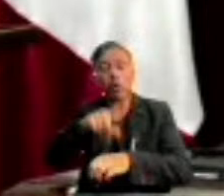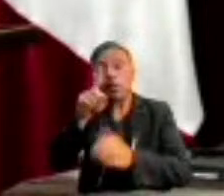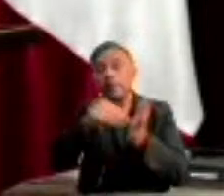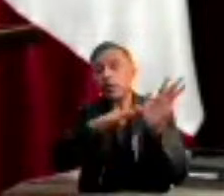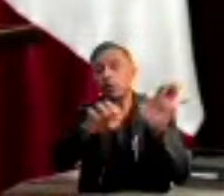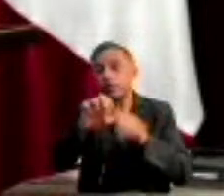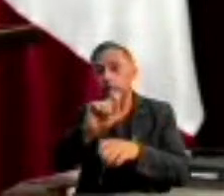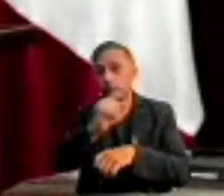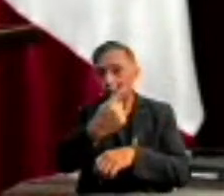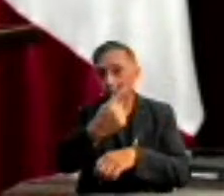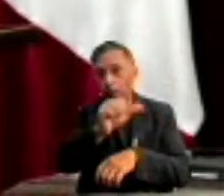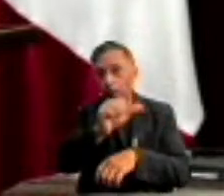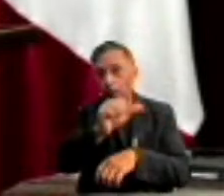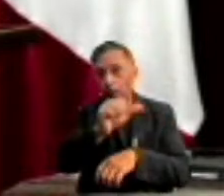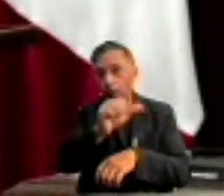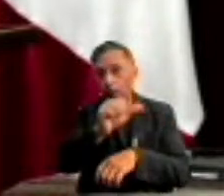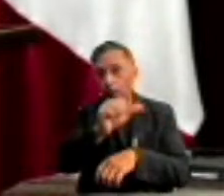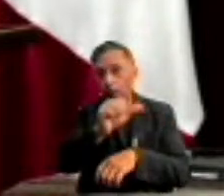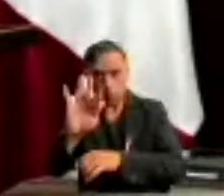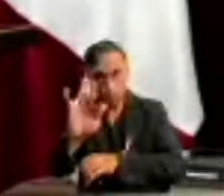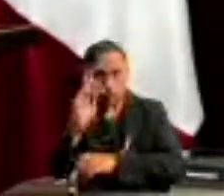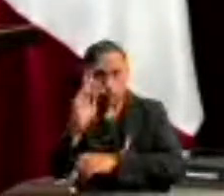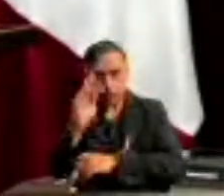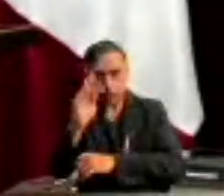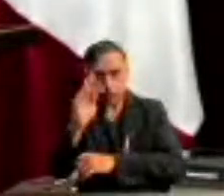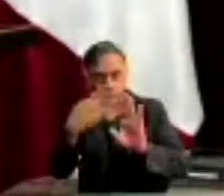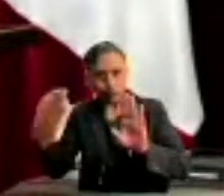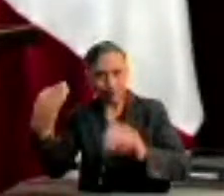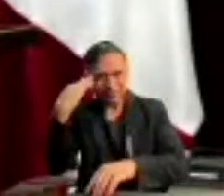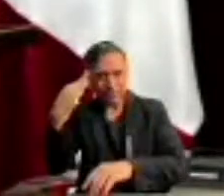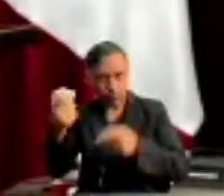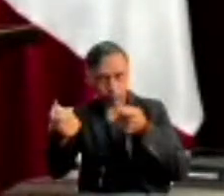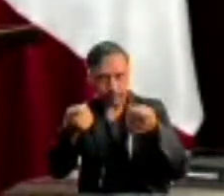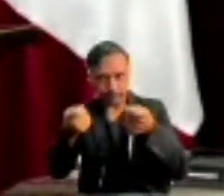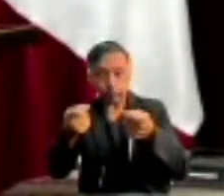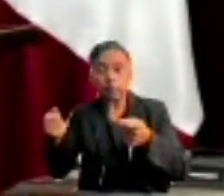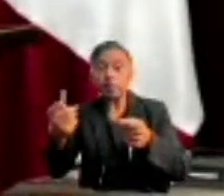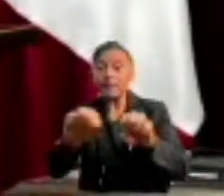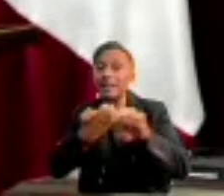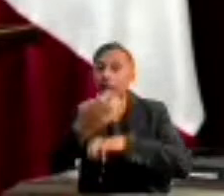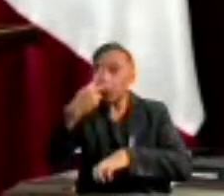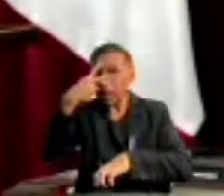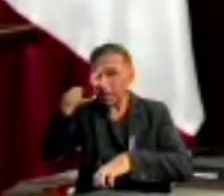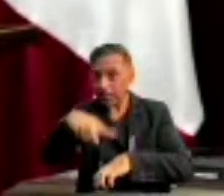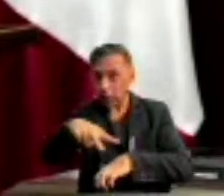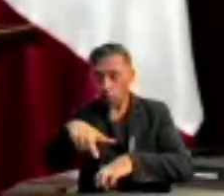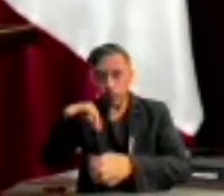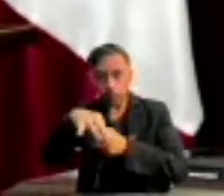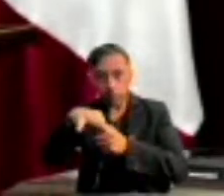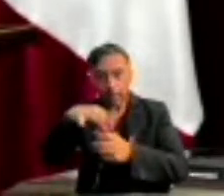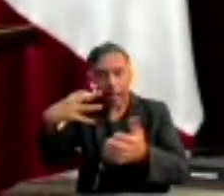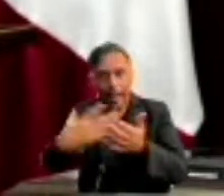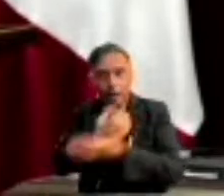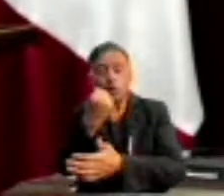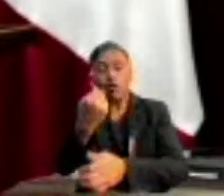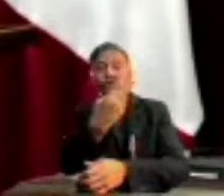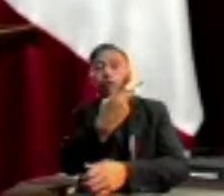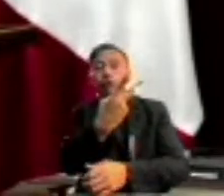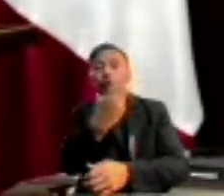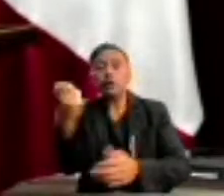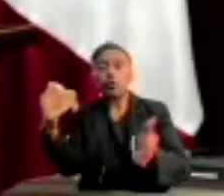1942. Antes de ganar la gobernatura del Estado de México con más de 200,000 votos en